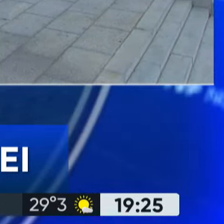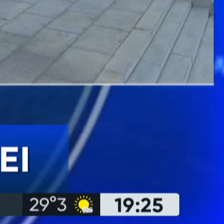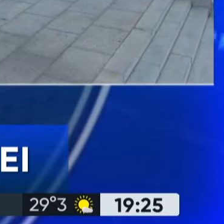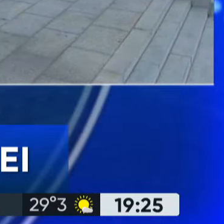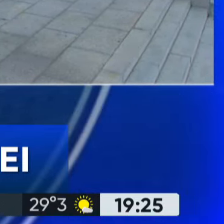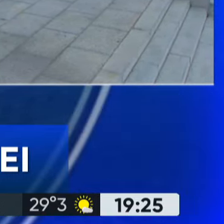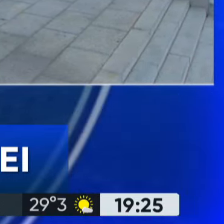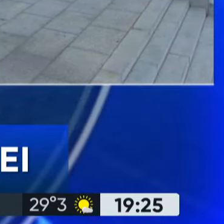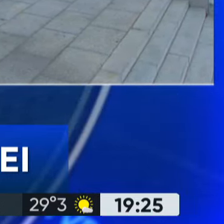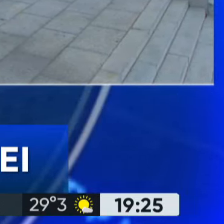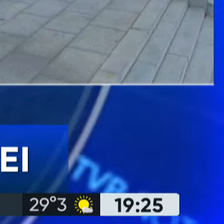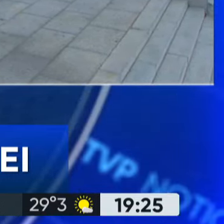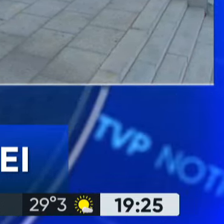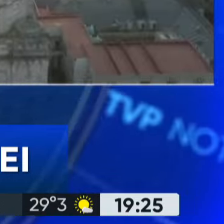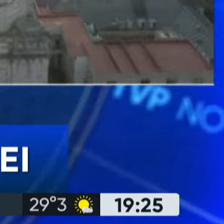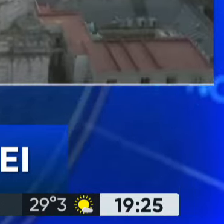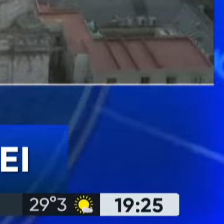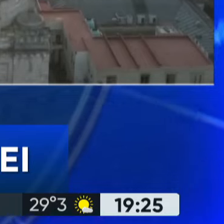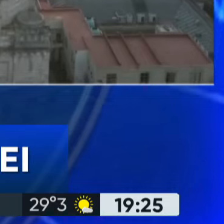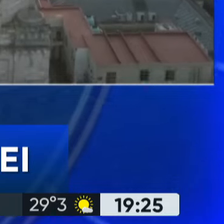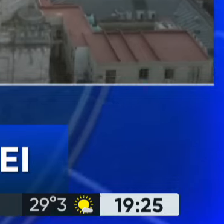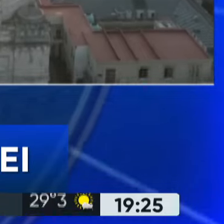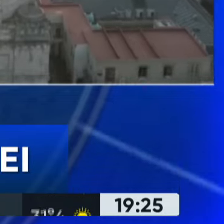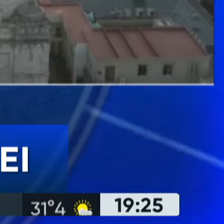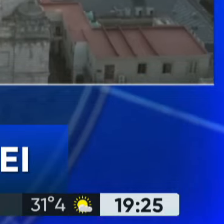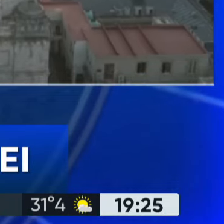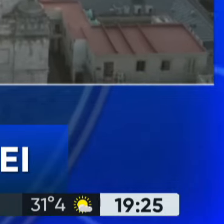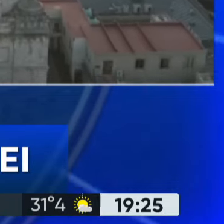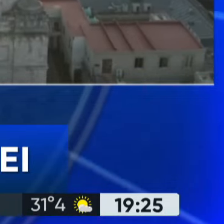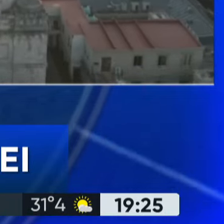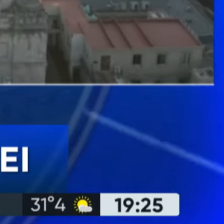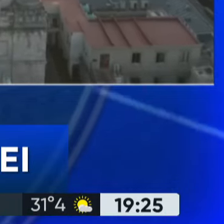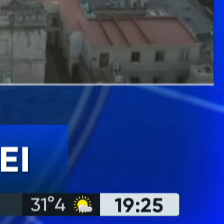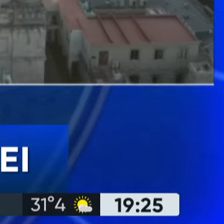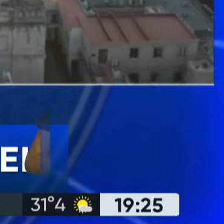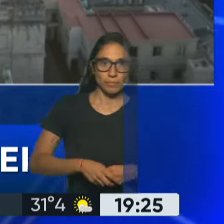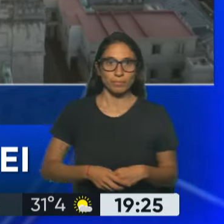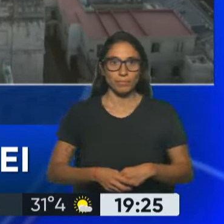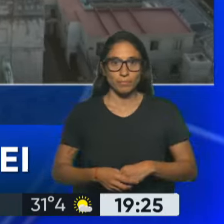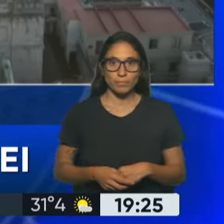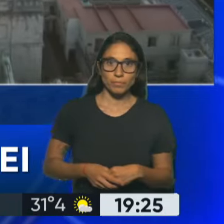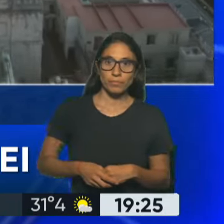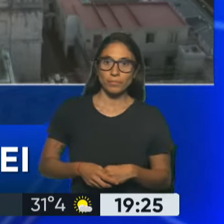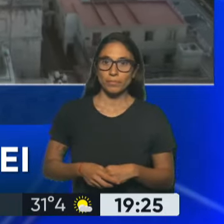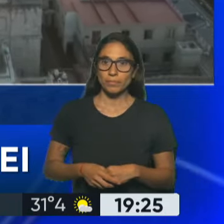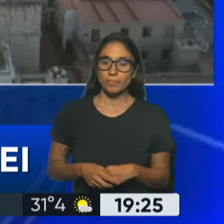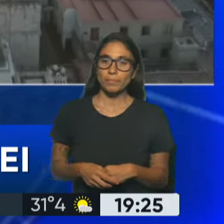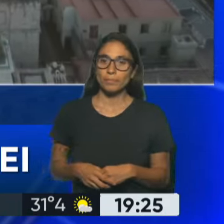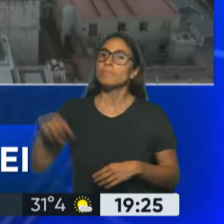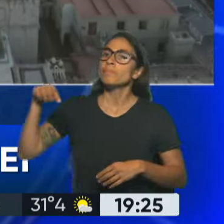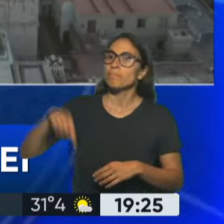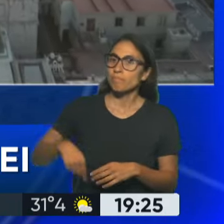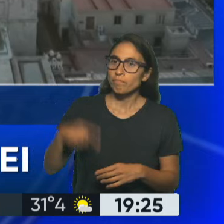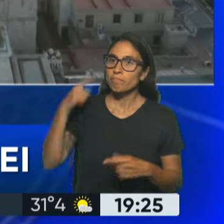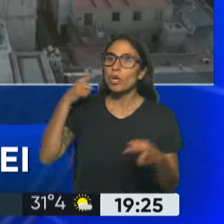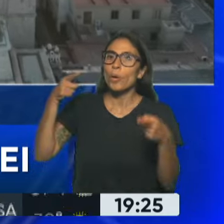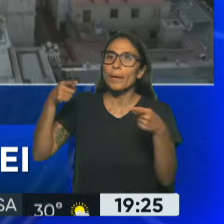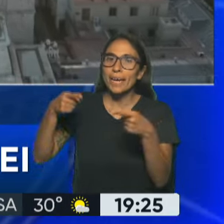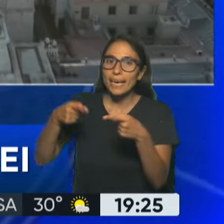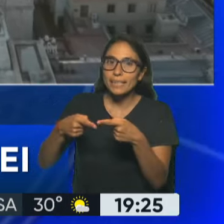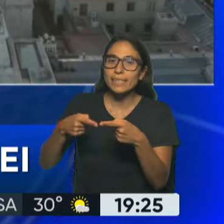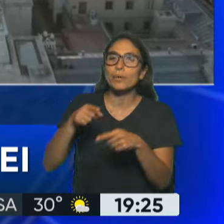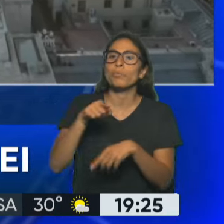una un estilo que da resultados en términos de efectismo de corto plazo pero que salgamos de la lógica electoral o de